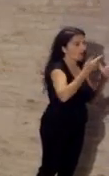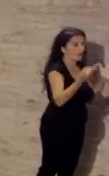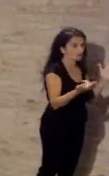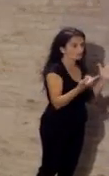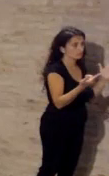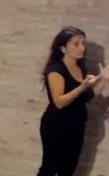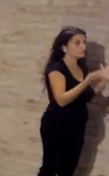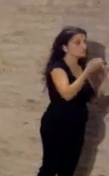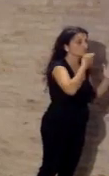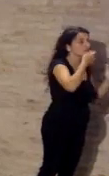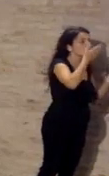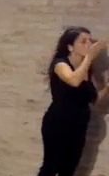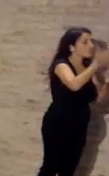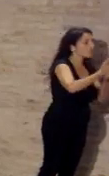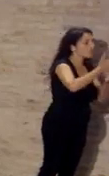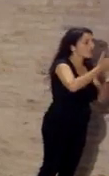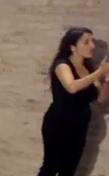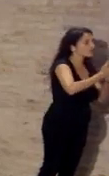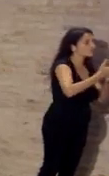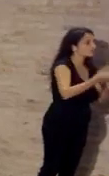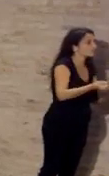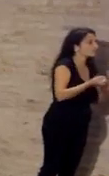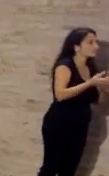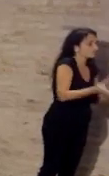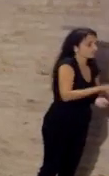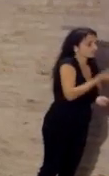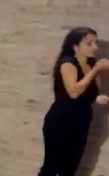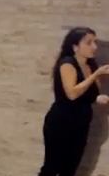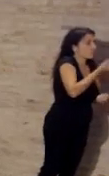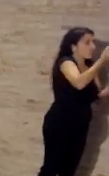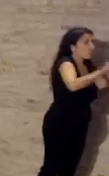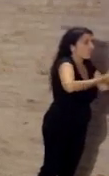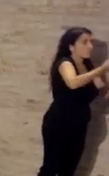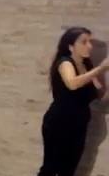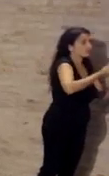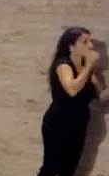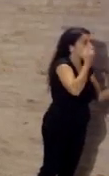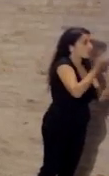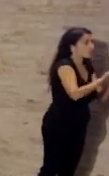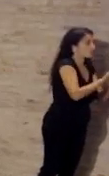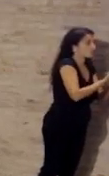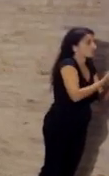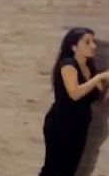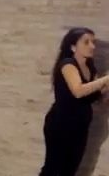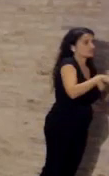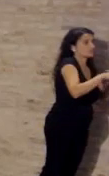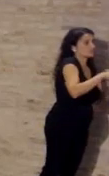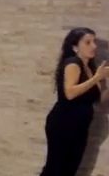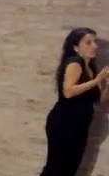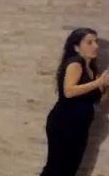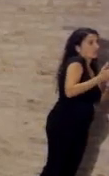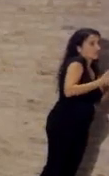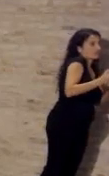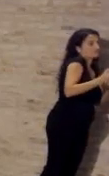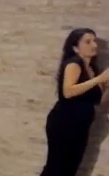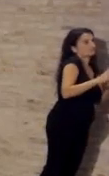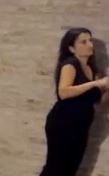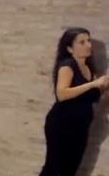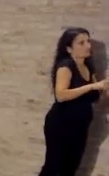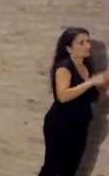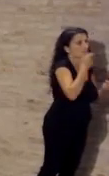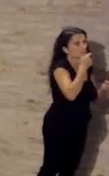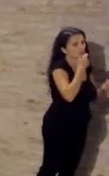si no podemos hacer valer nuestros derechos frente a la justicia nos encontramos frente a situaciones de inación somos